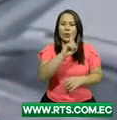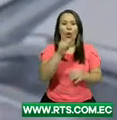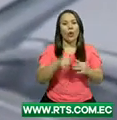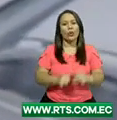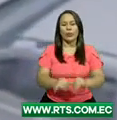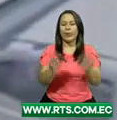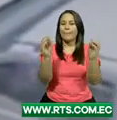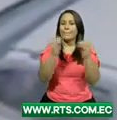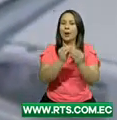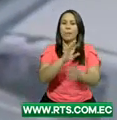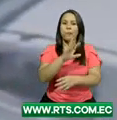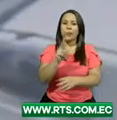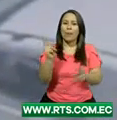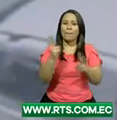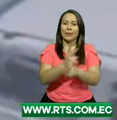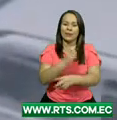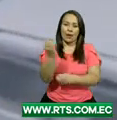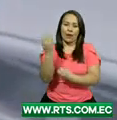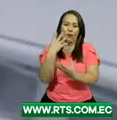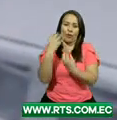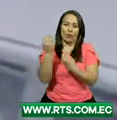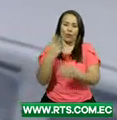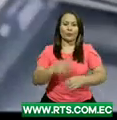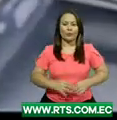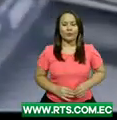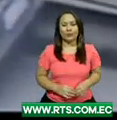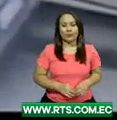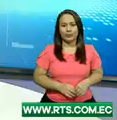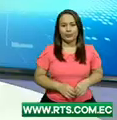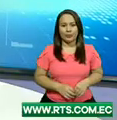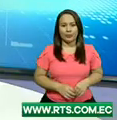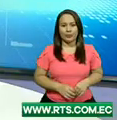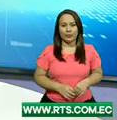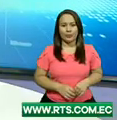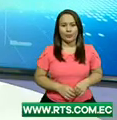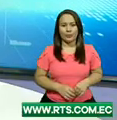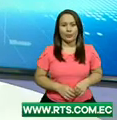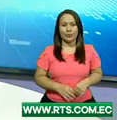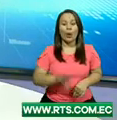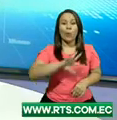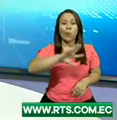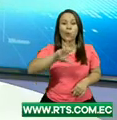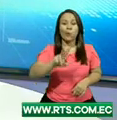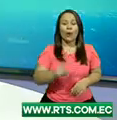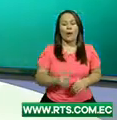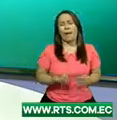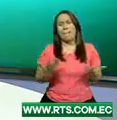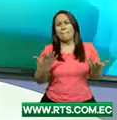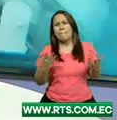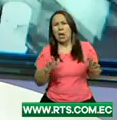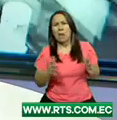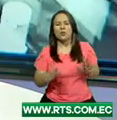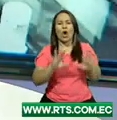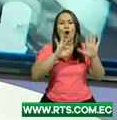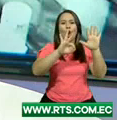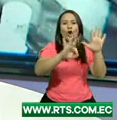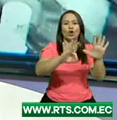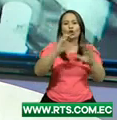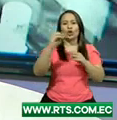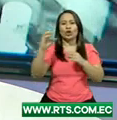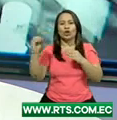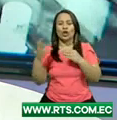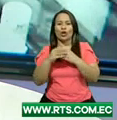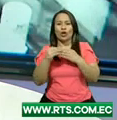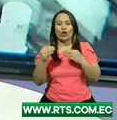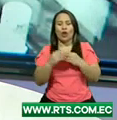en el lugar informó julio césar salud roban aproximadamente 800 dólares